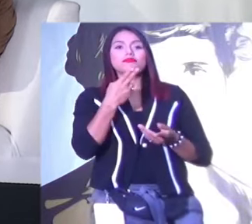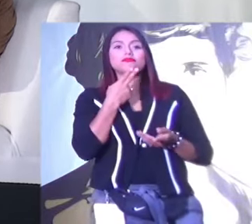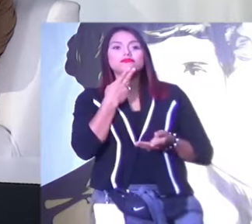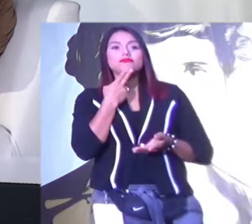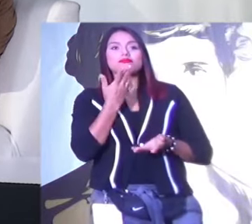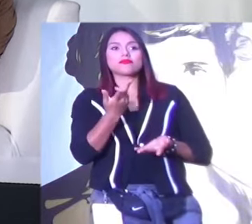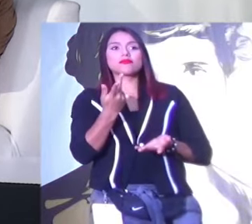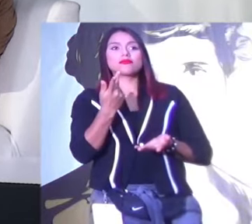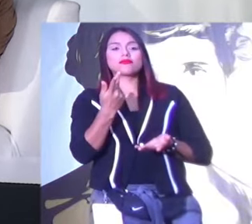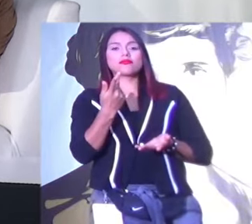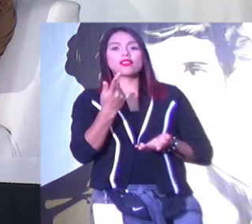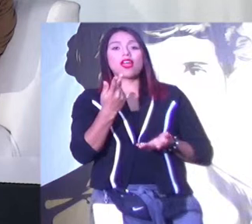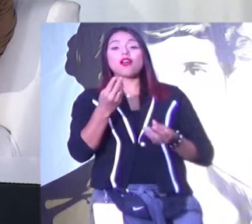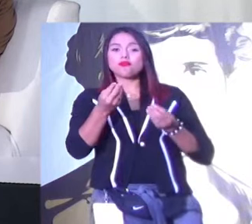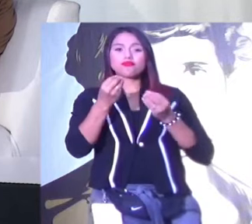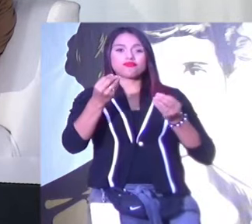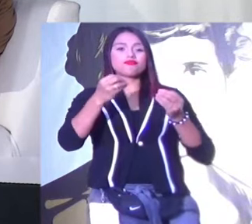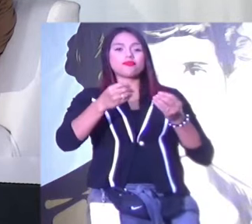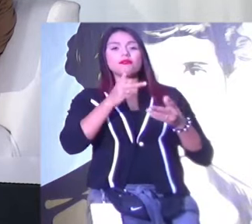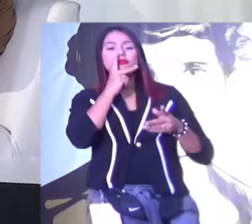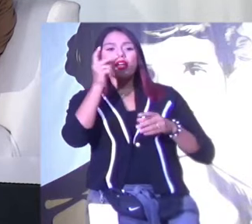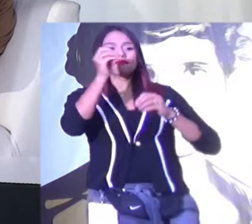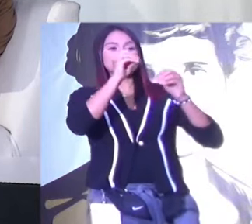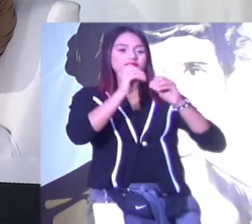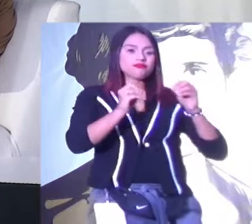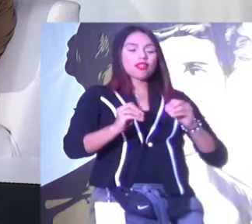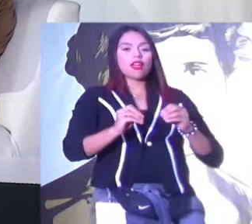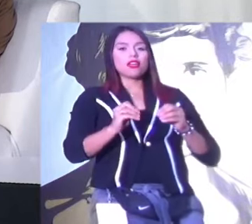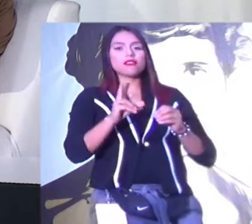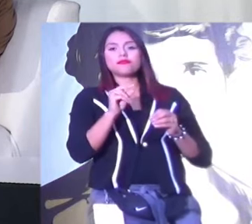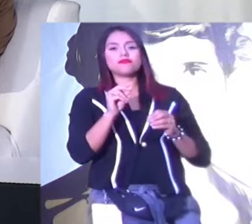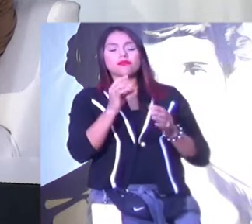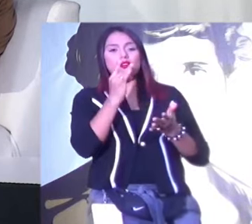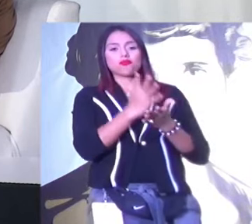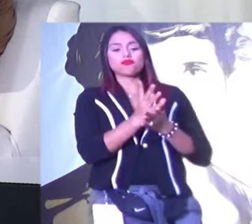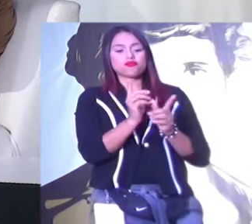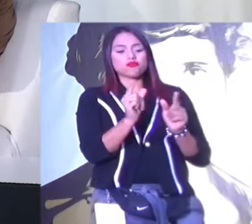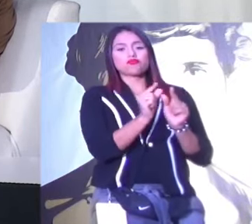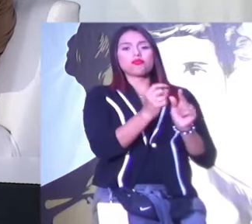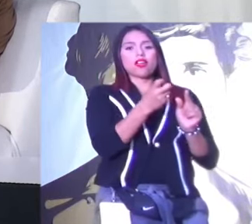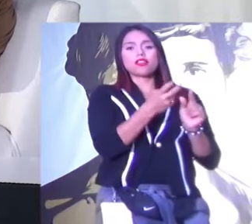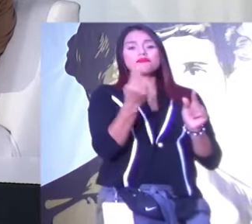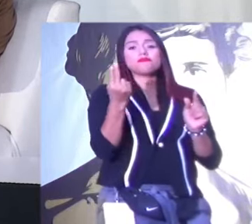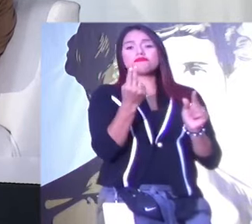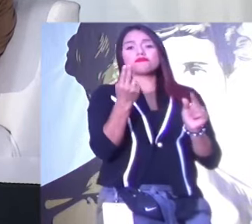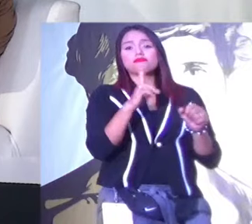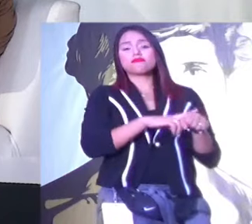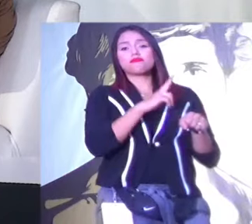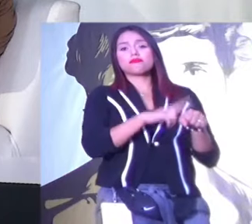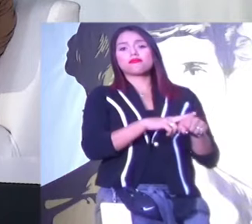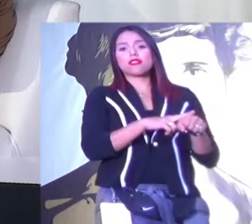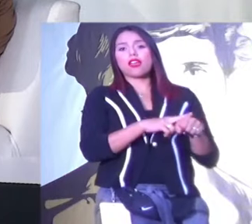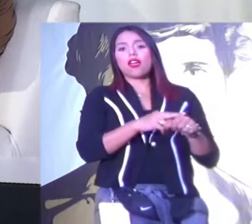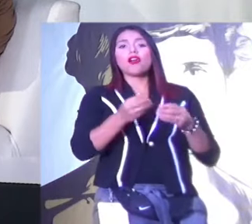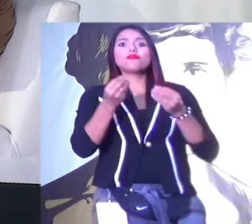las que necesita son las que la van a formar, ¿no? Y agregarle más es paja, ¿no?